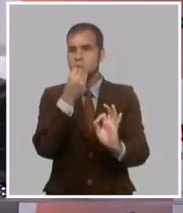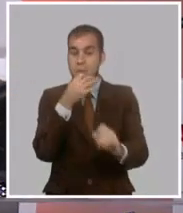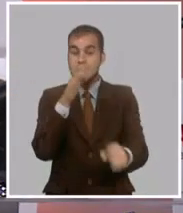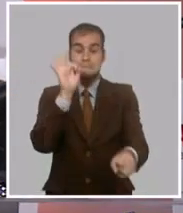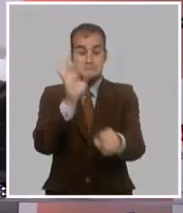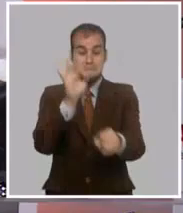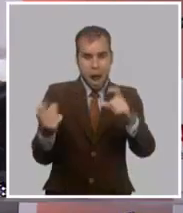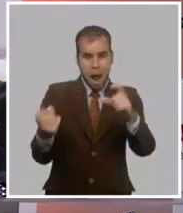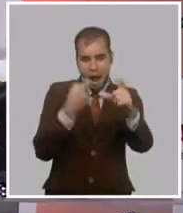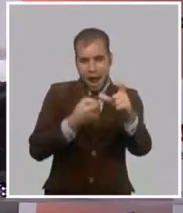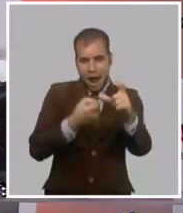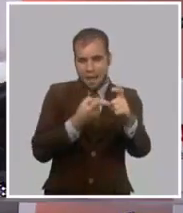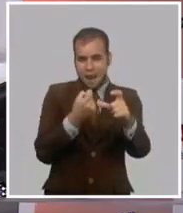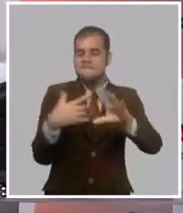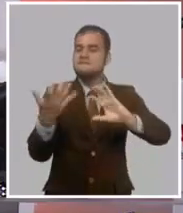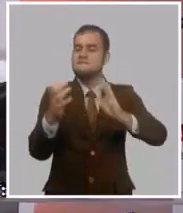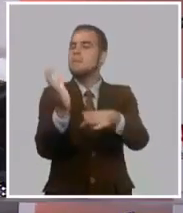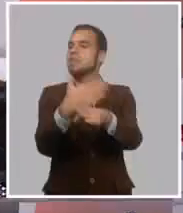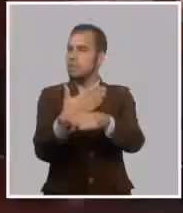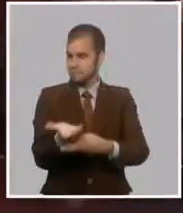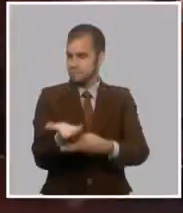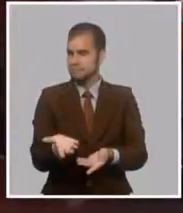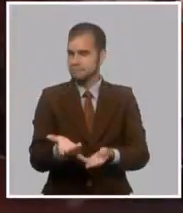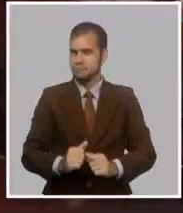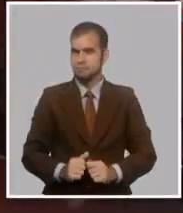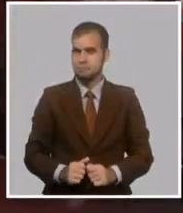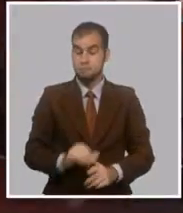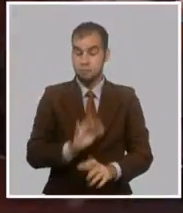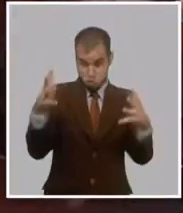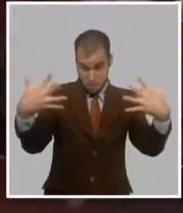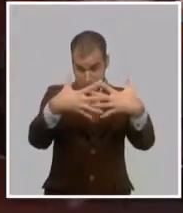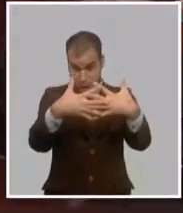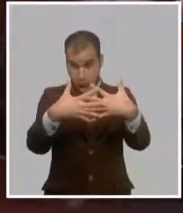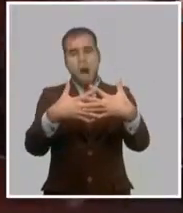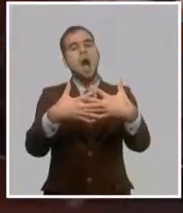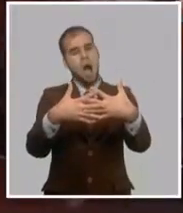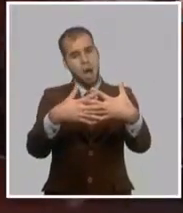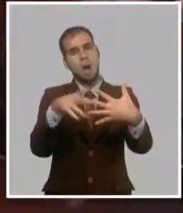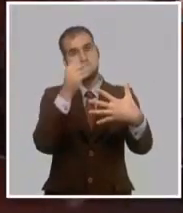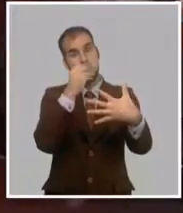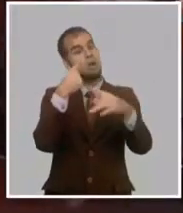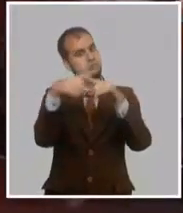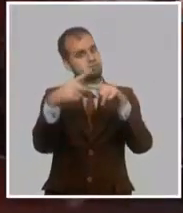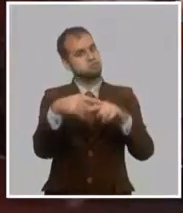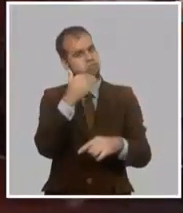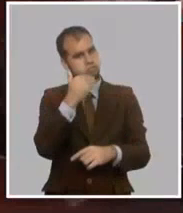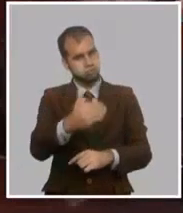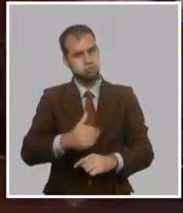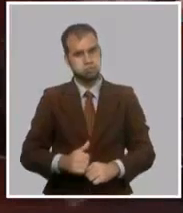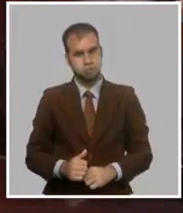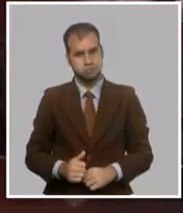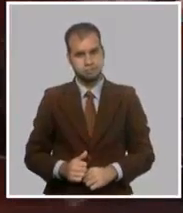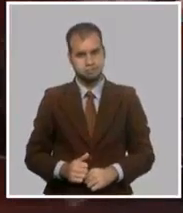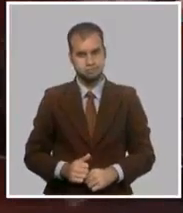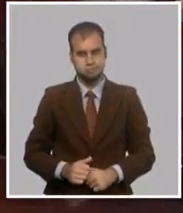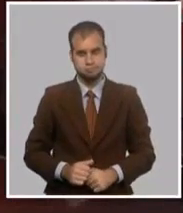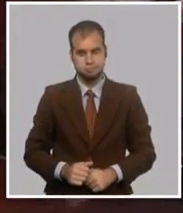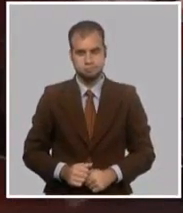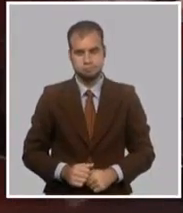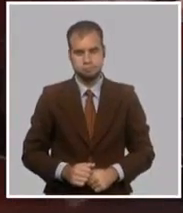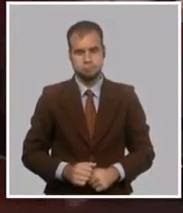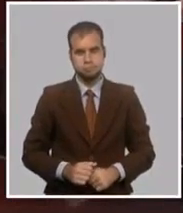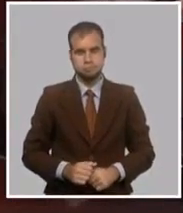una guerra bajo condiciones distintas. Era una unidad entonces con un sentido amplio. Con un sentido amplio con los patriotas. Pero además